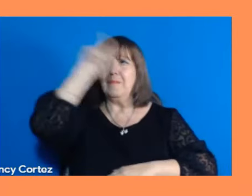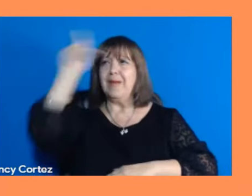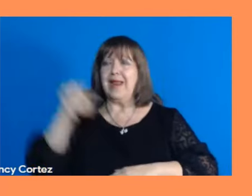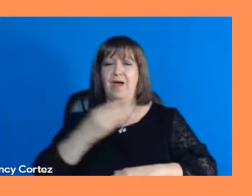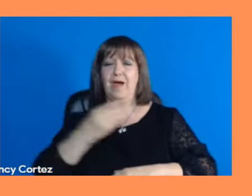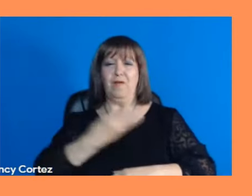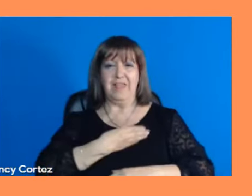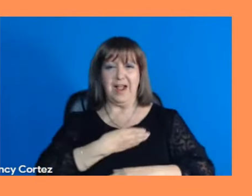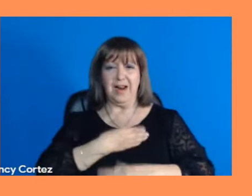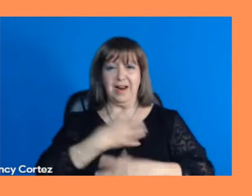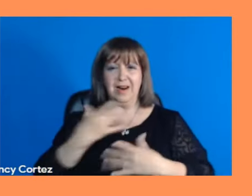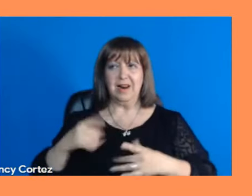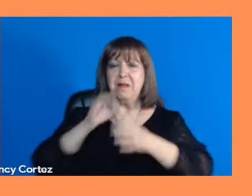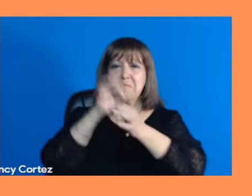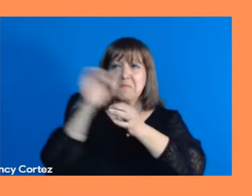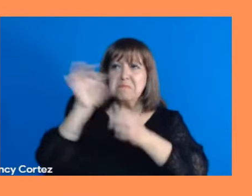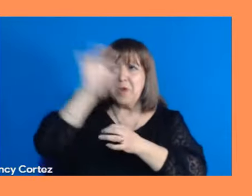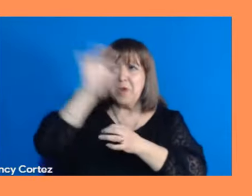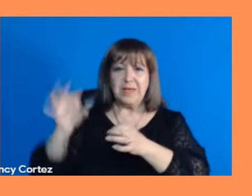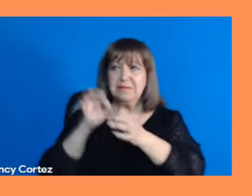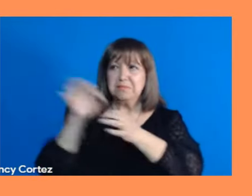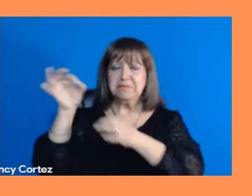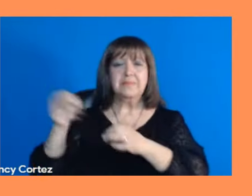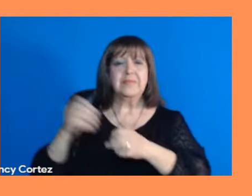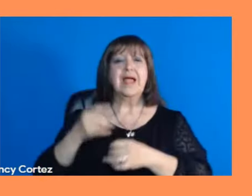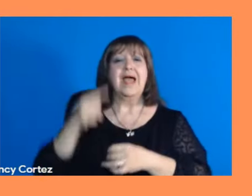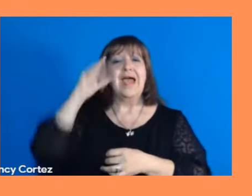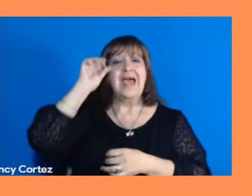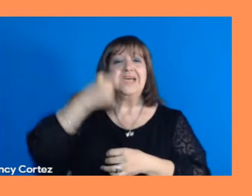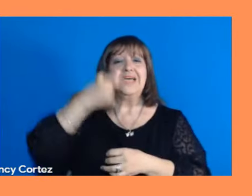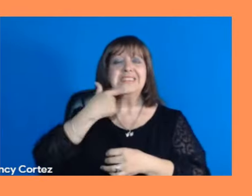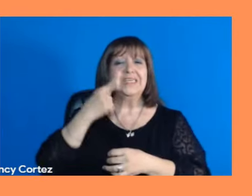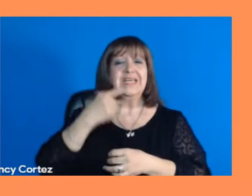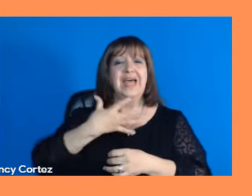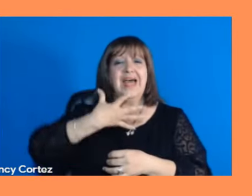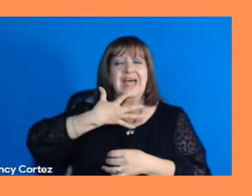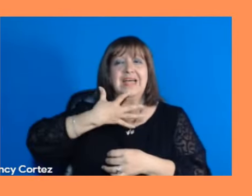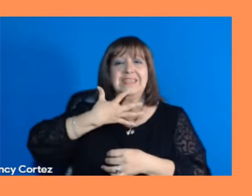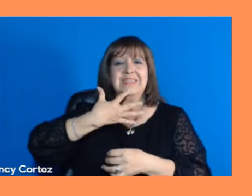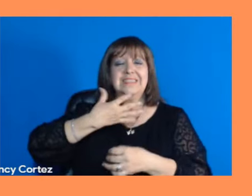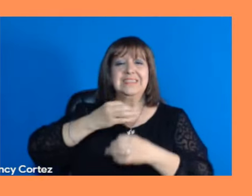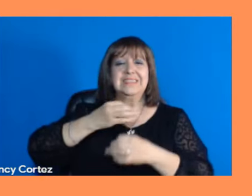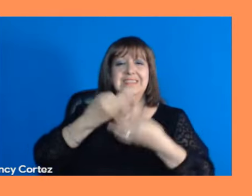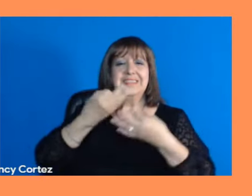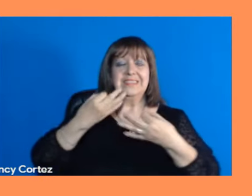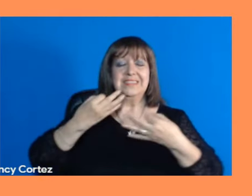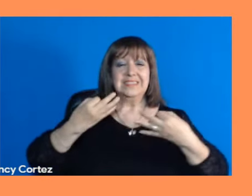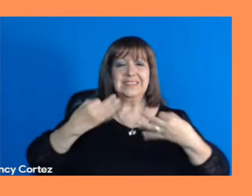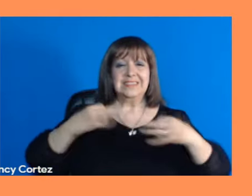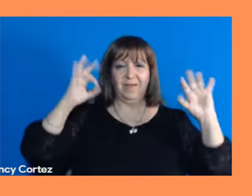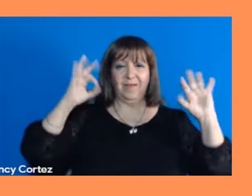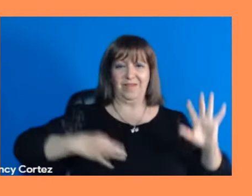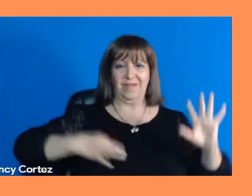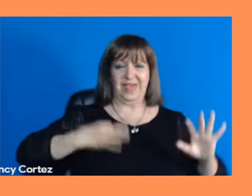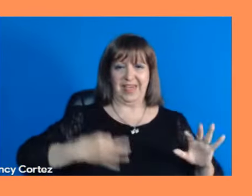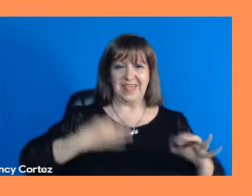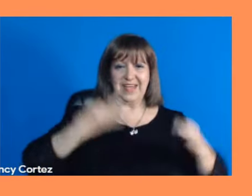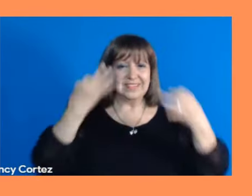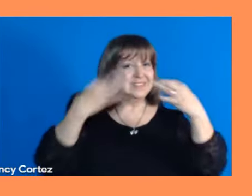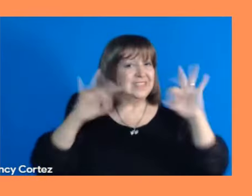ESI salva vidas y los Claudia. Pueblos de todo el territorio que conforma